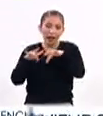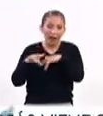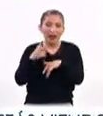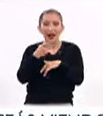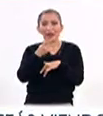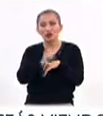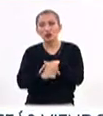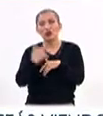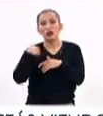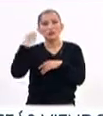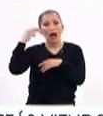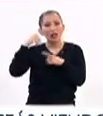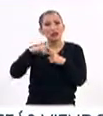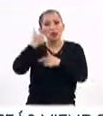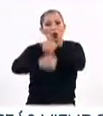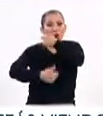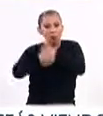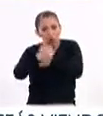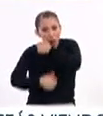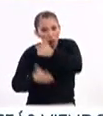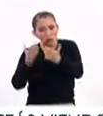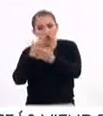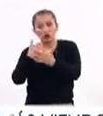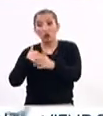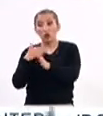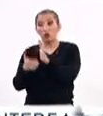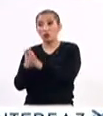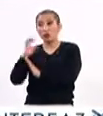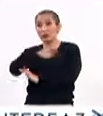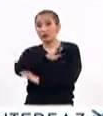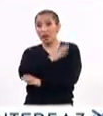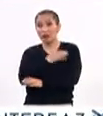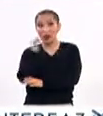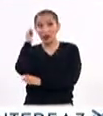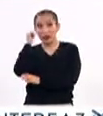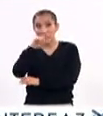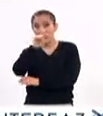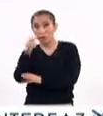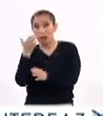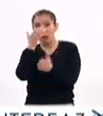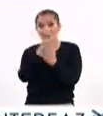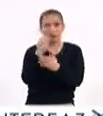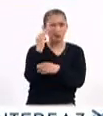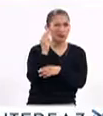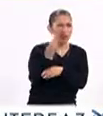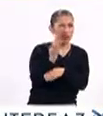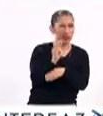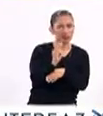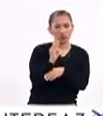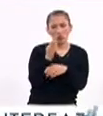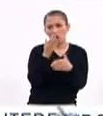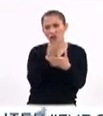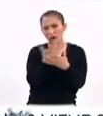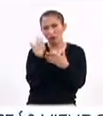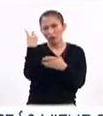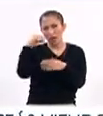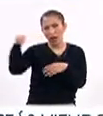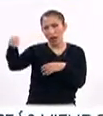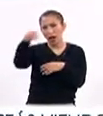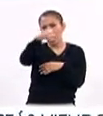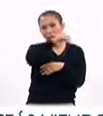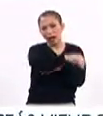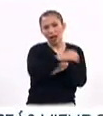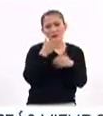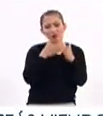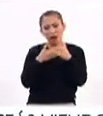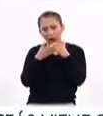marzo, concursos. Voy a España en abril, luego mayo toca una gira dentro de